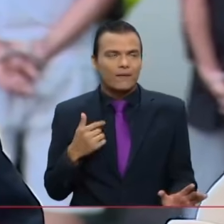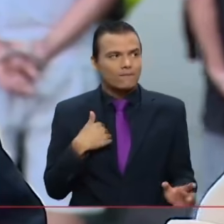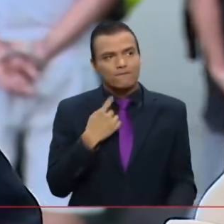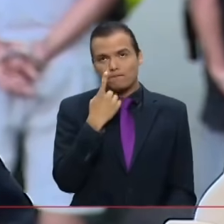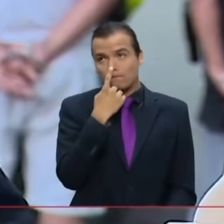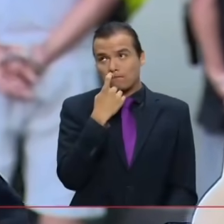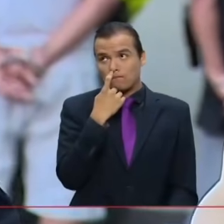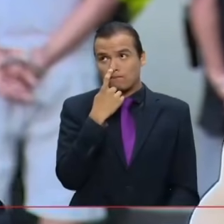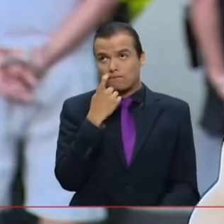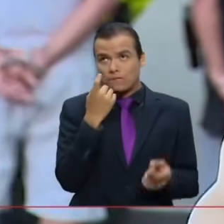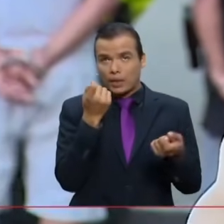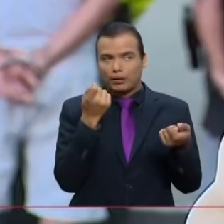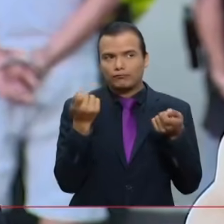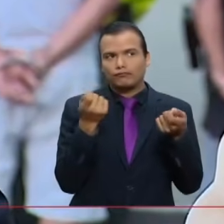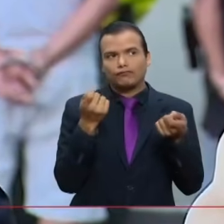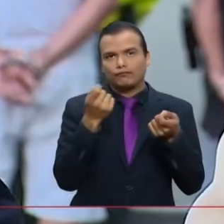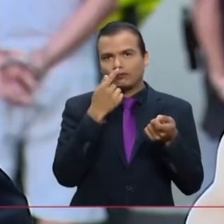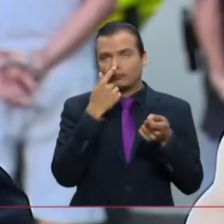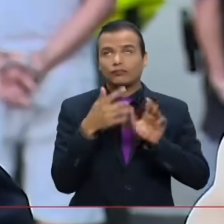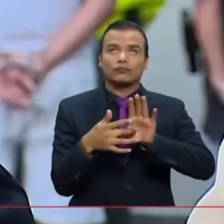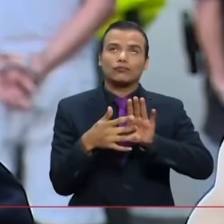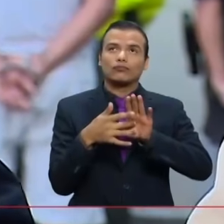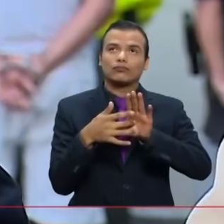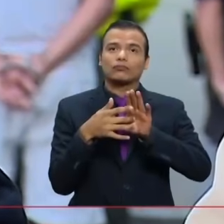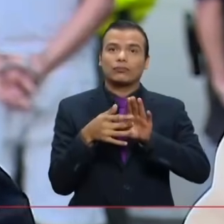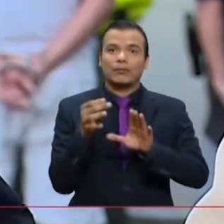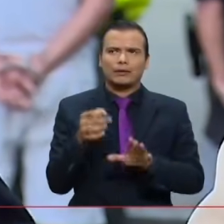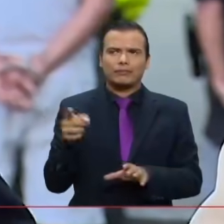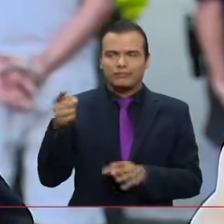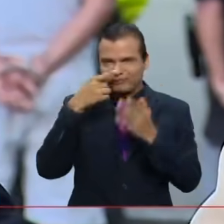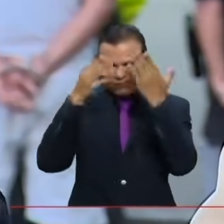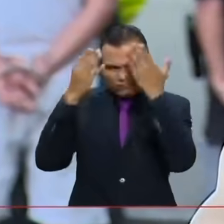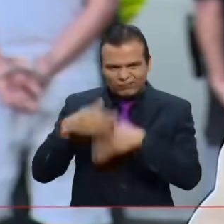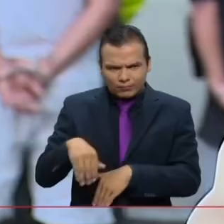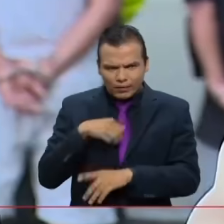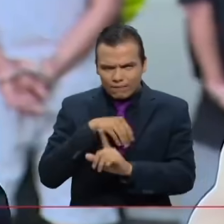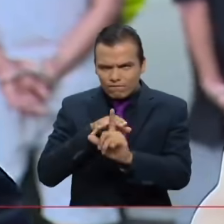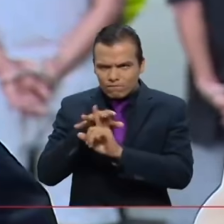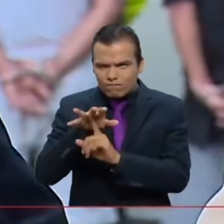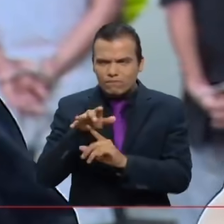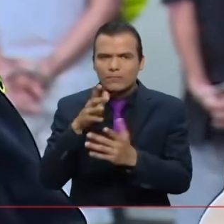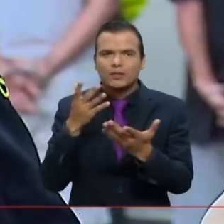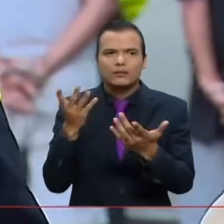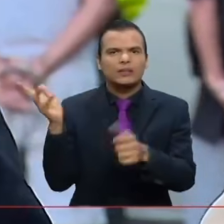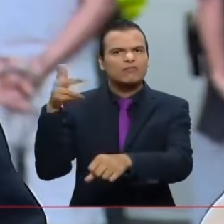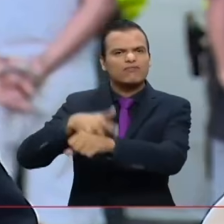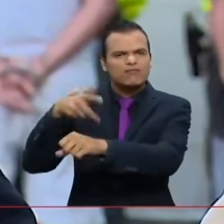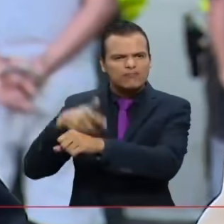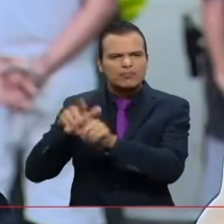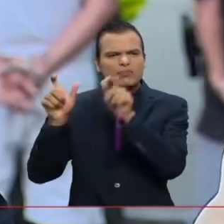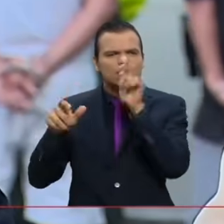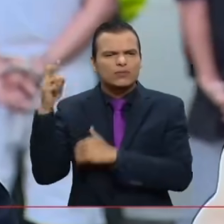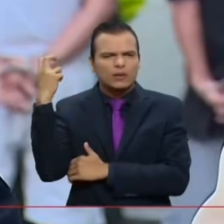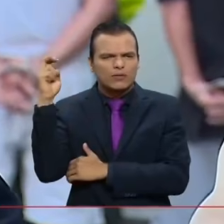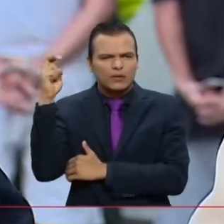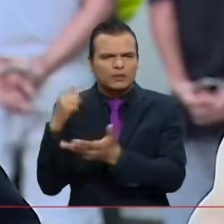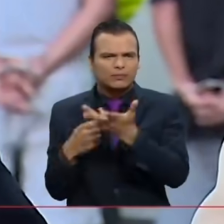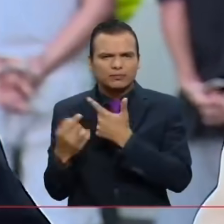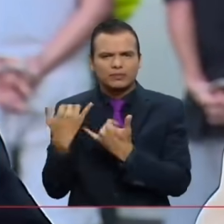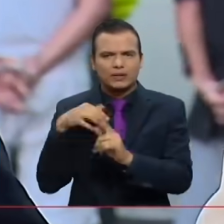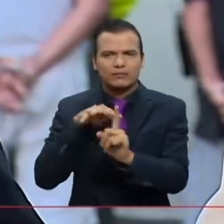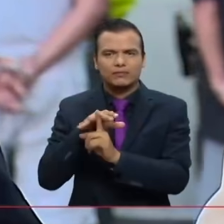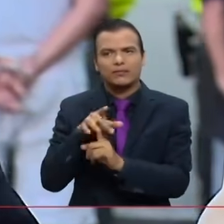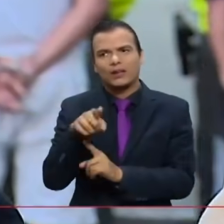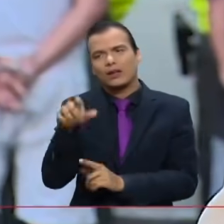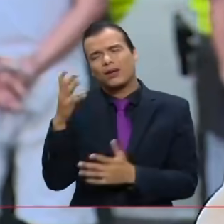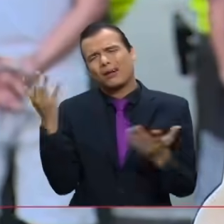distracción y poder generar como esa actividad hacia los mismos fiscales y jueces para no las condenas por su situación médica. Ya había